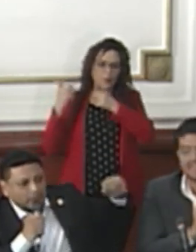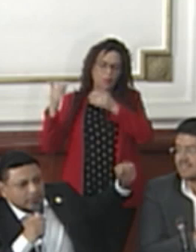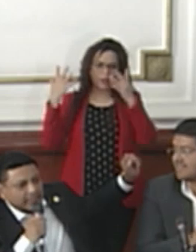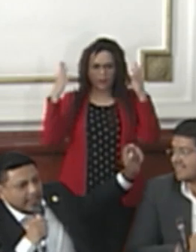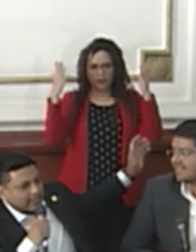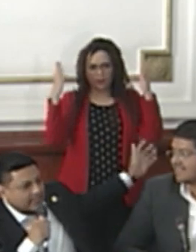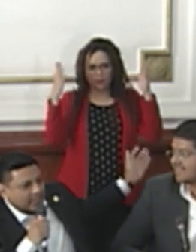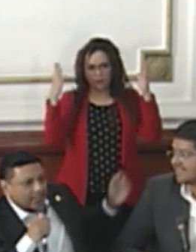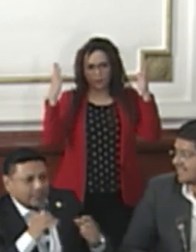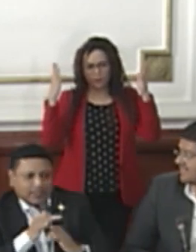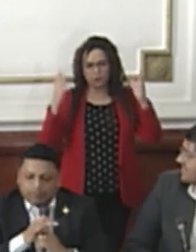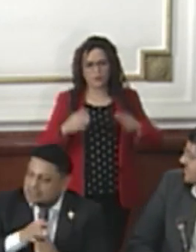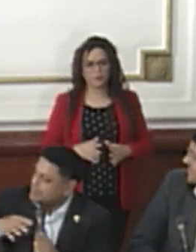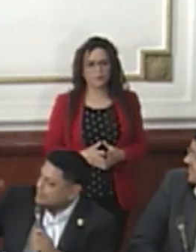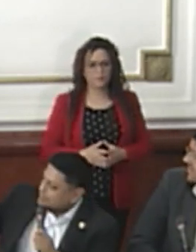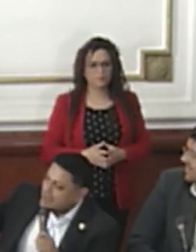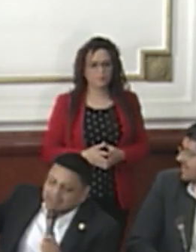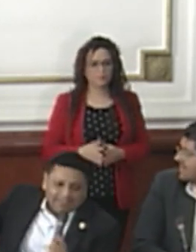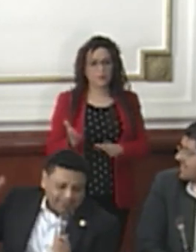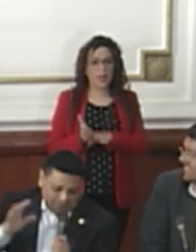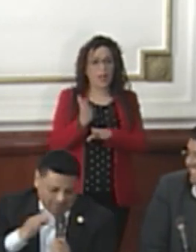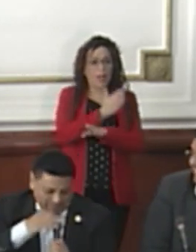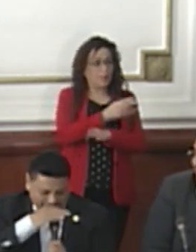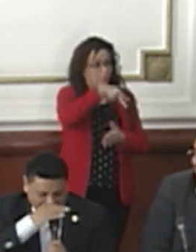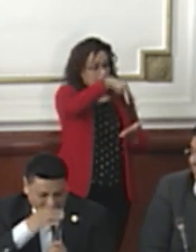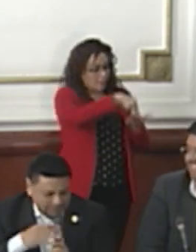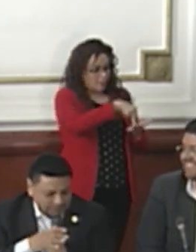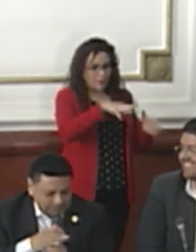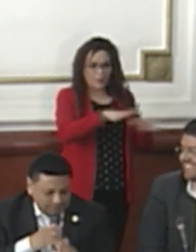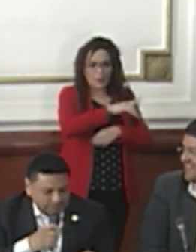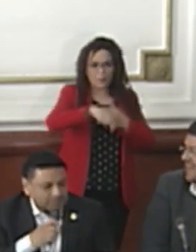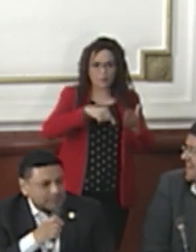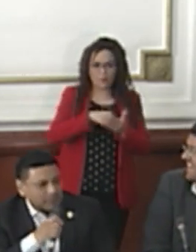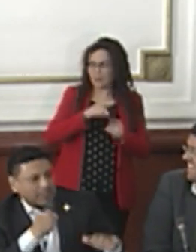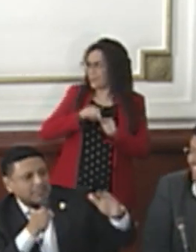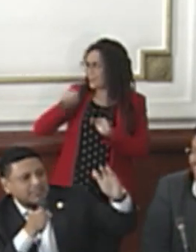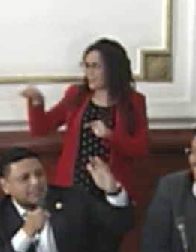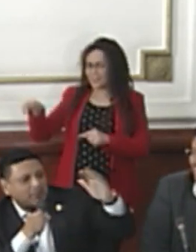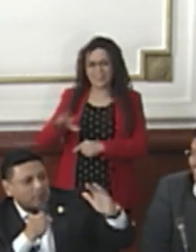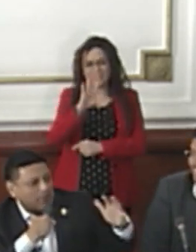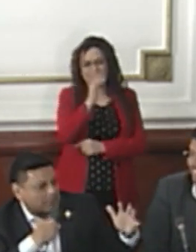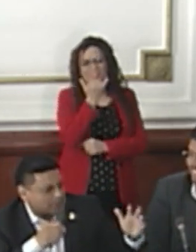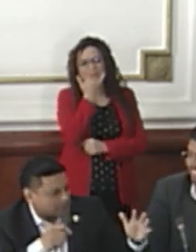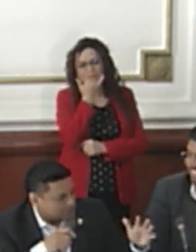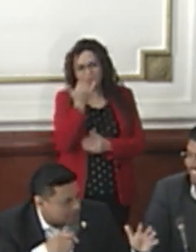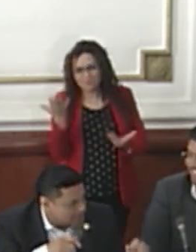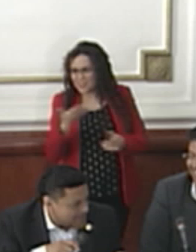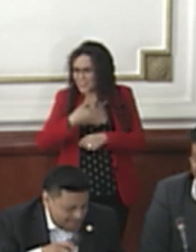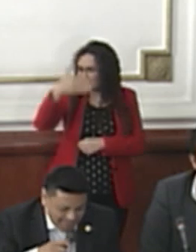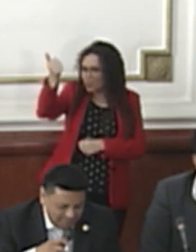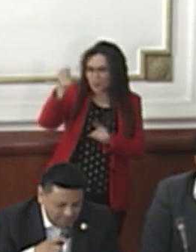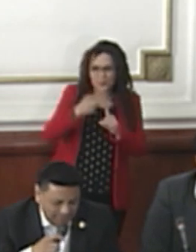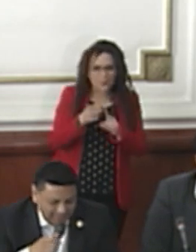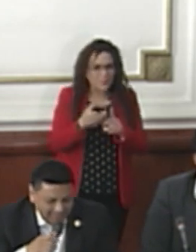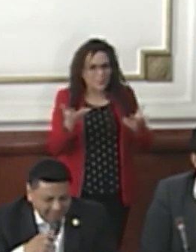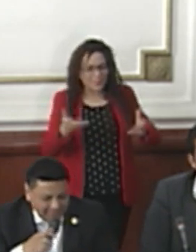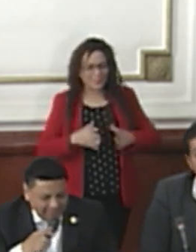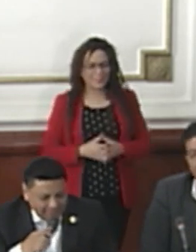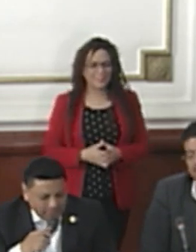Brandon lo tenía de este lado y de repente se pasó para acá y ya no lo había visto. Yo dije, ay, que se salió al baño. ¿Qué onda? Muy